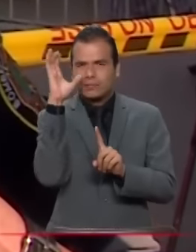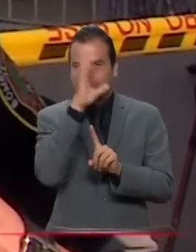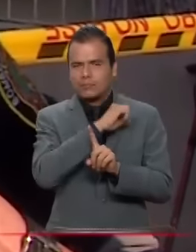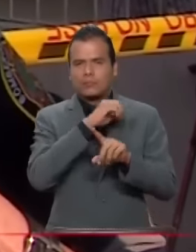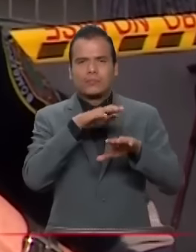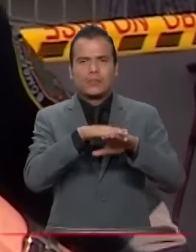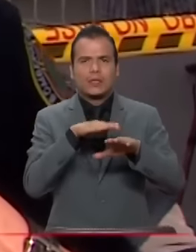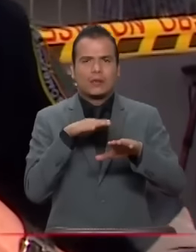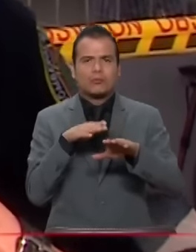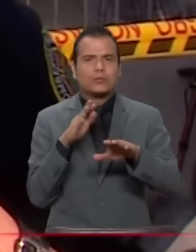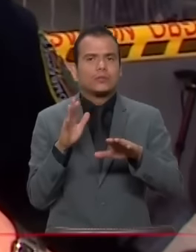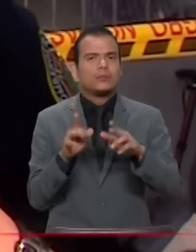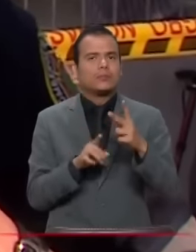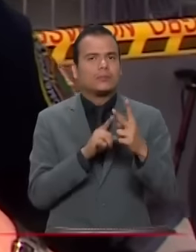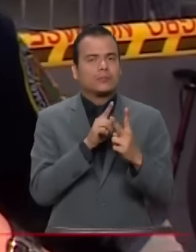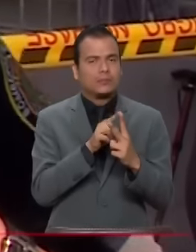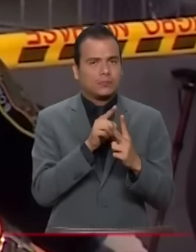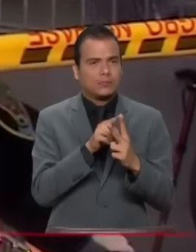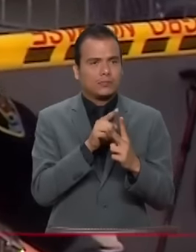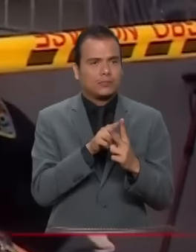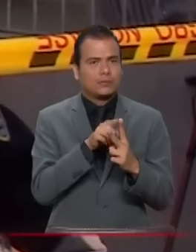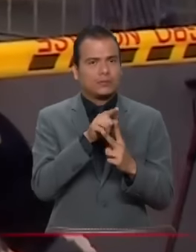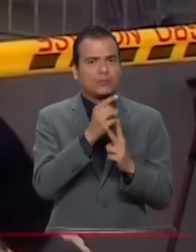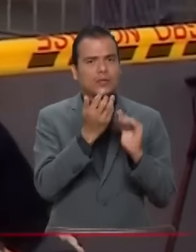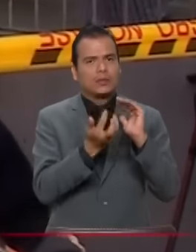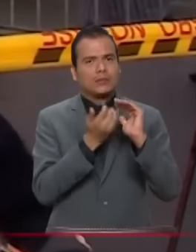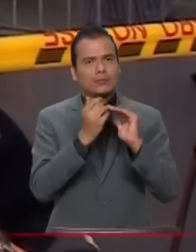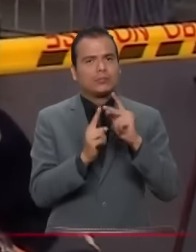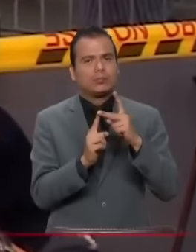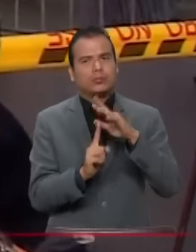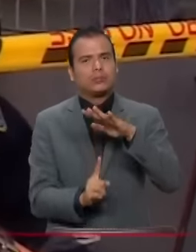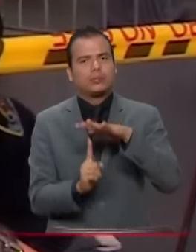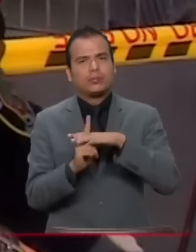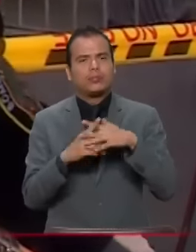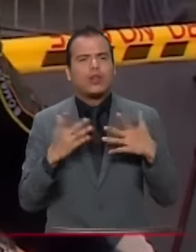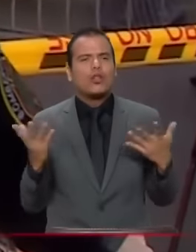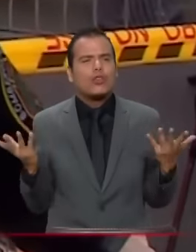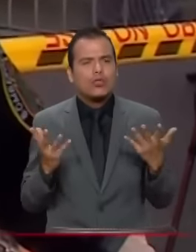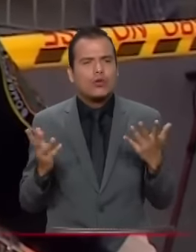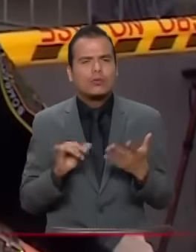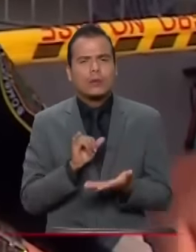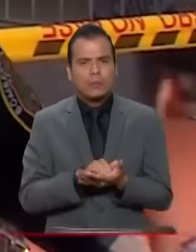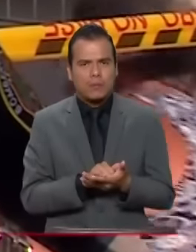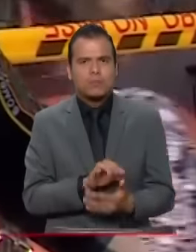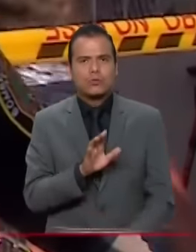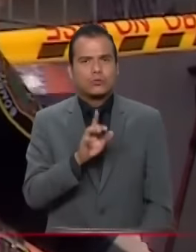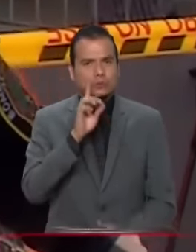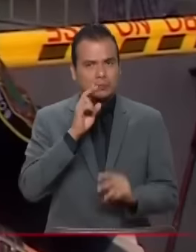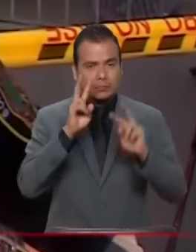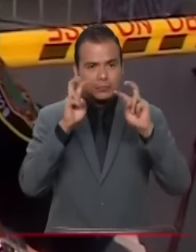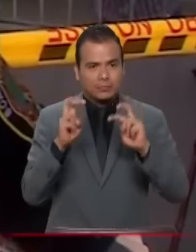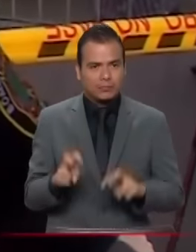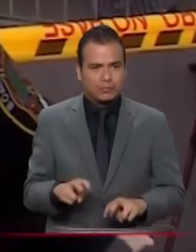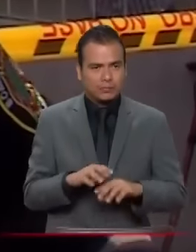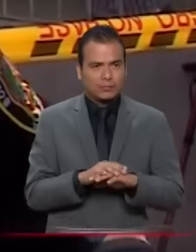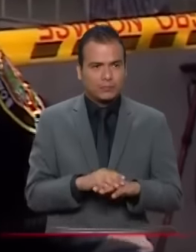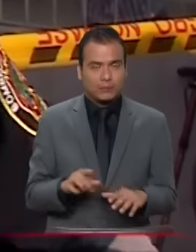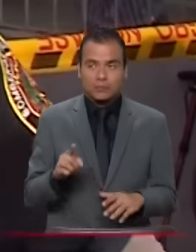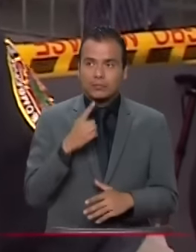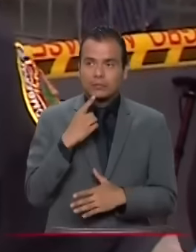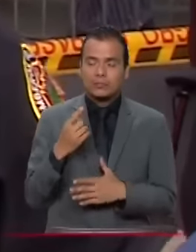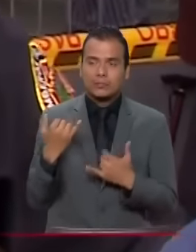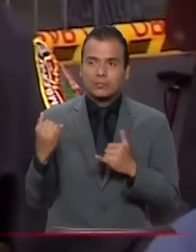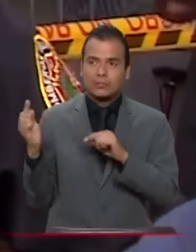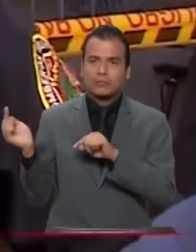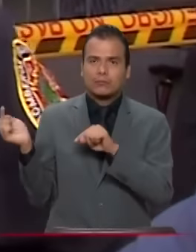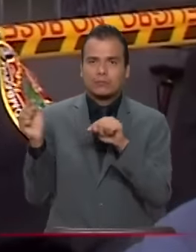dos aspectos: causa del incendio y origen, es decir, en qué parte de la vivienda pudo haber iniciado el fuego. Teniente, cuando ustedes llegan,